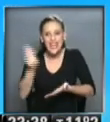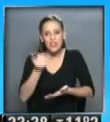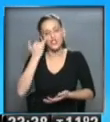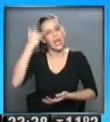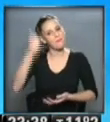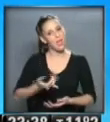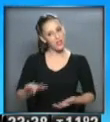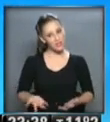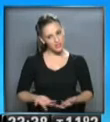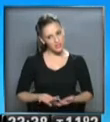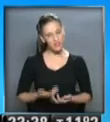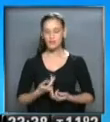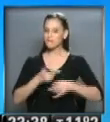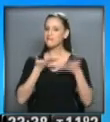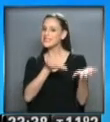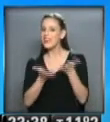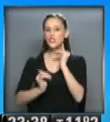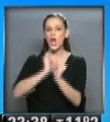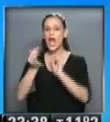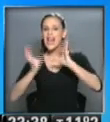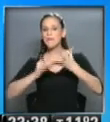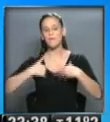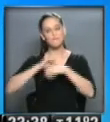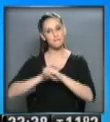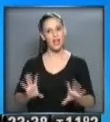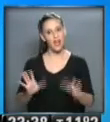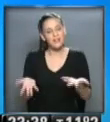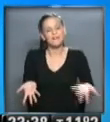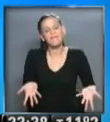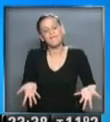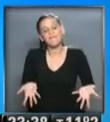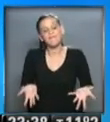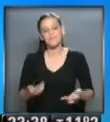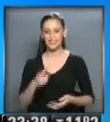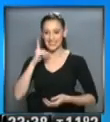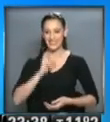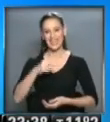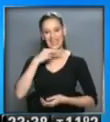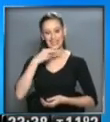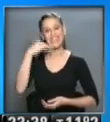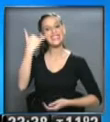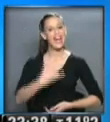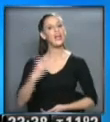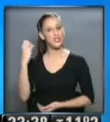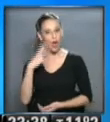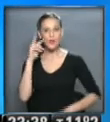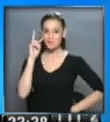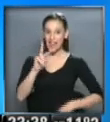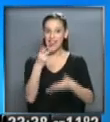el servicio meteorológico no da tregua el viernes si hay sol